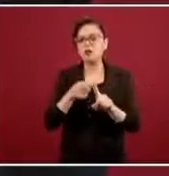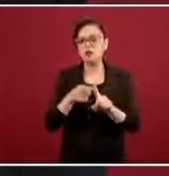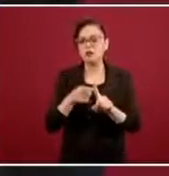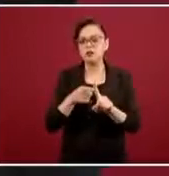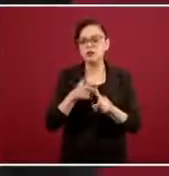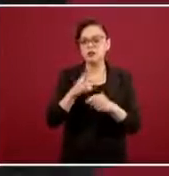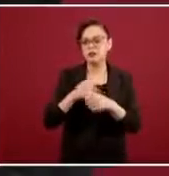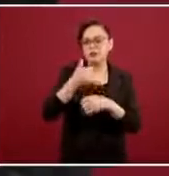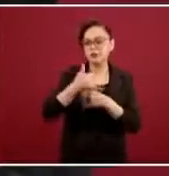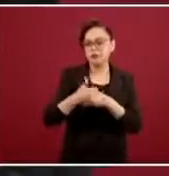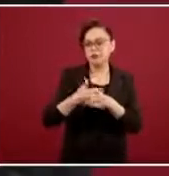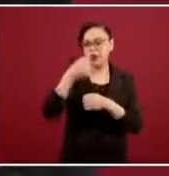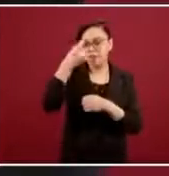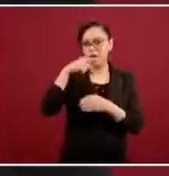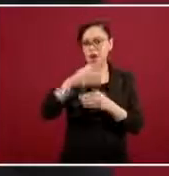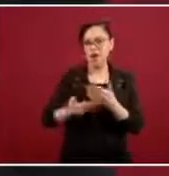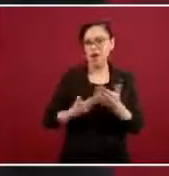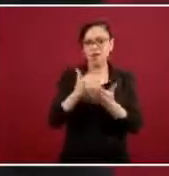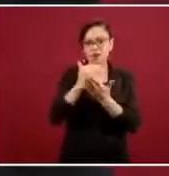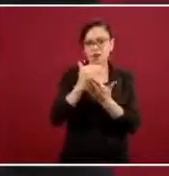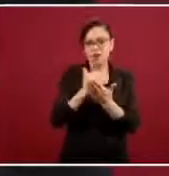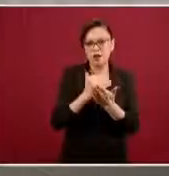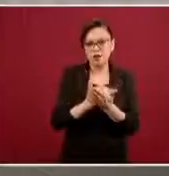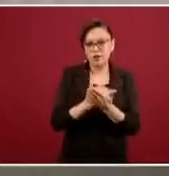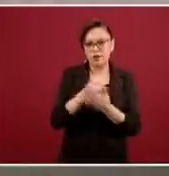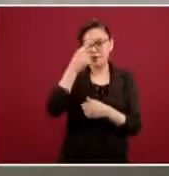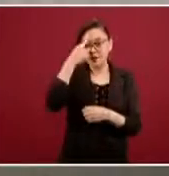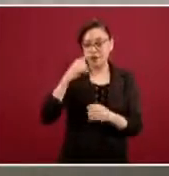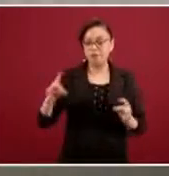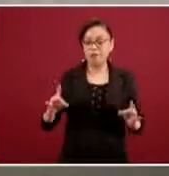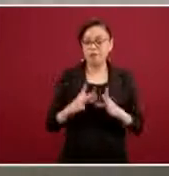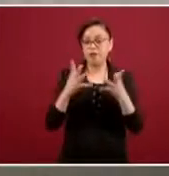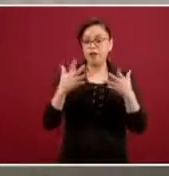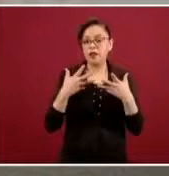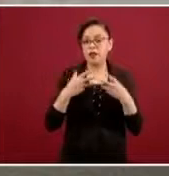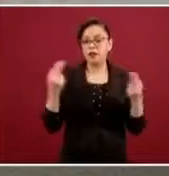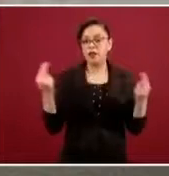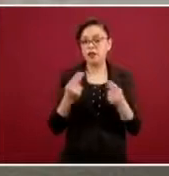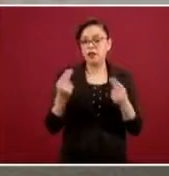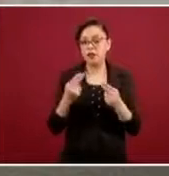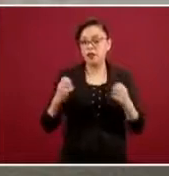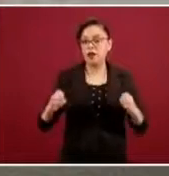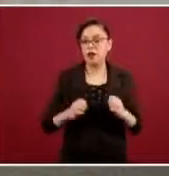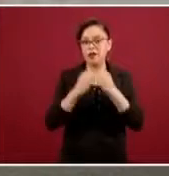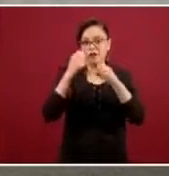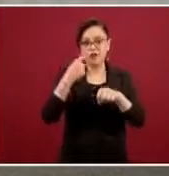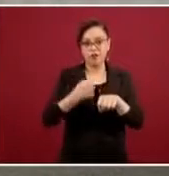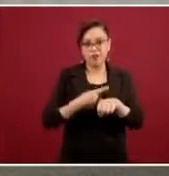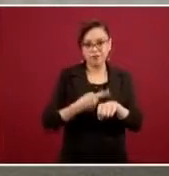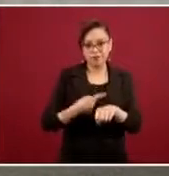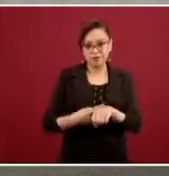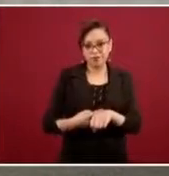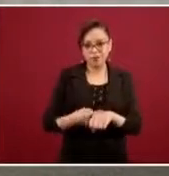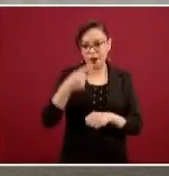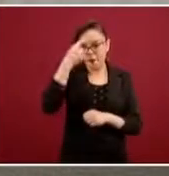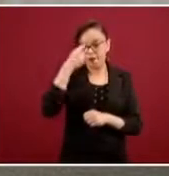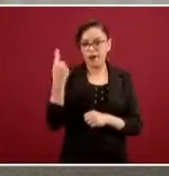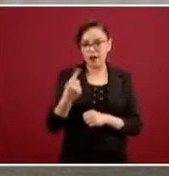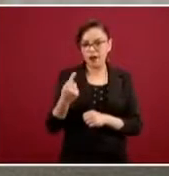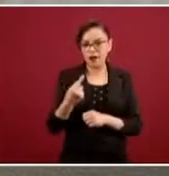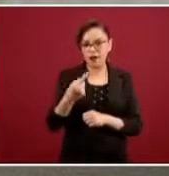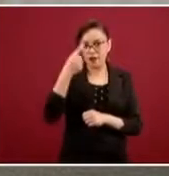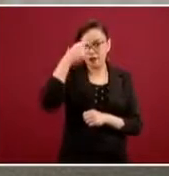de Guía para Asignación de Recursos en Situación de Contingencia. con el propósito de darlo a conocer para